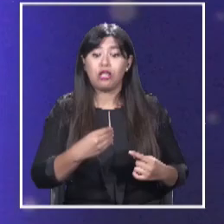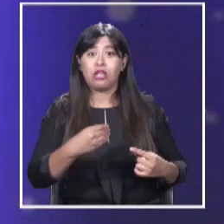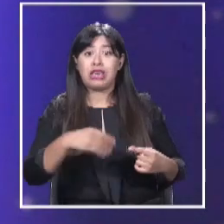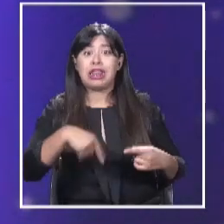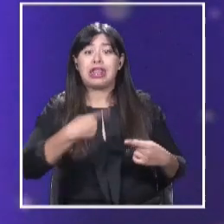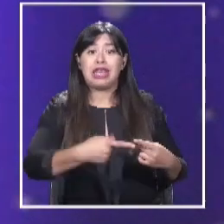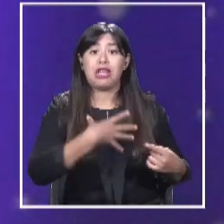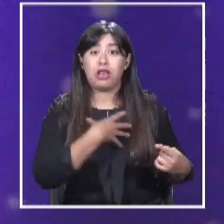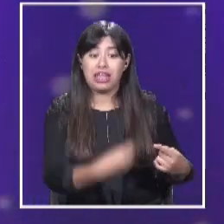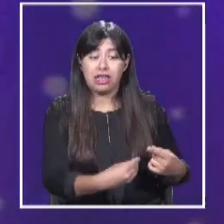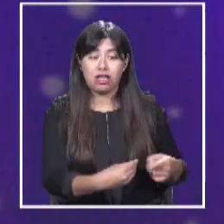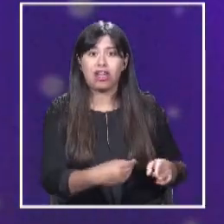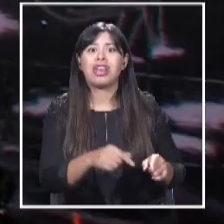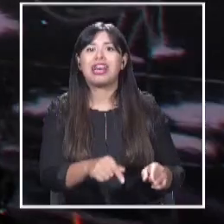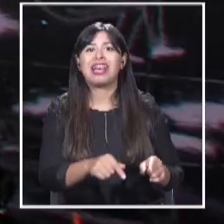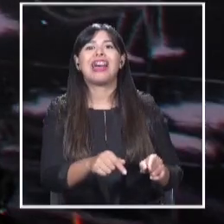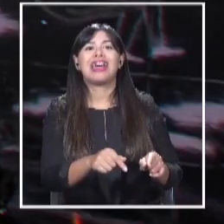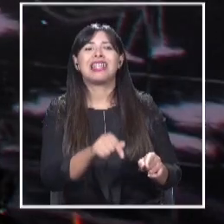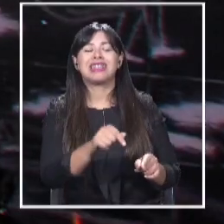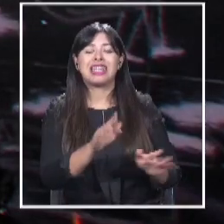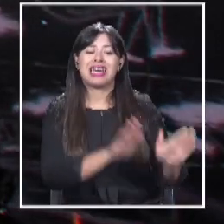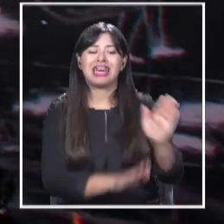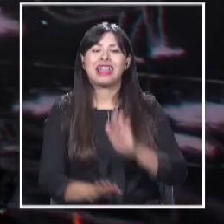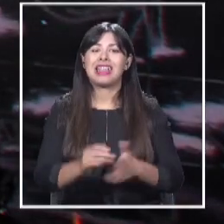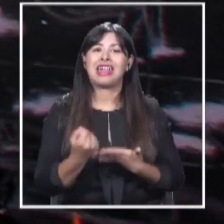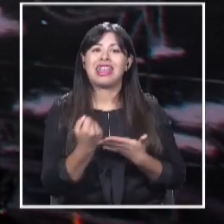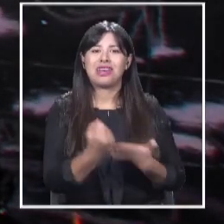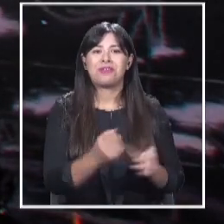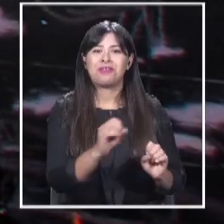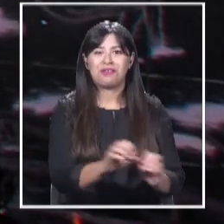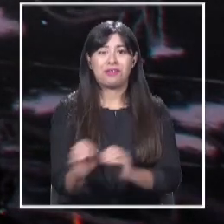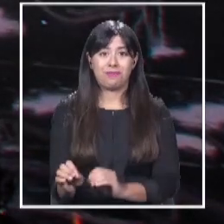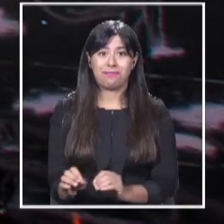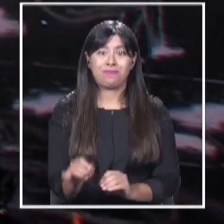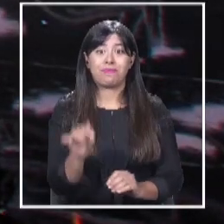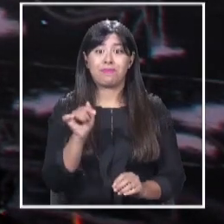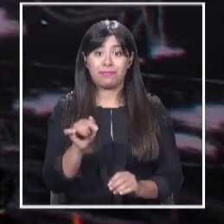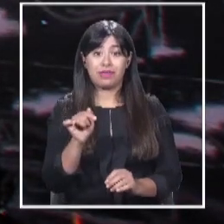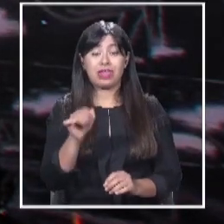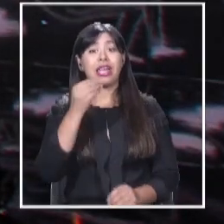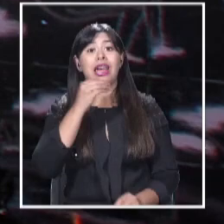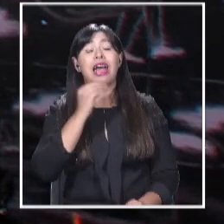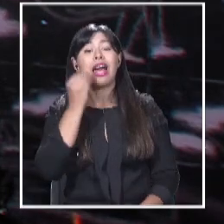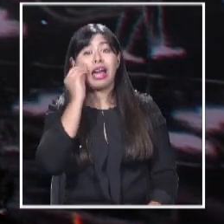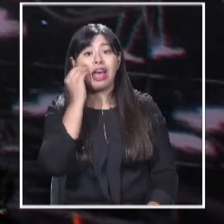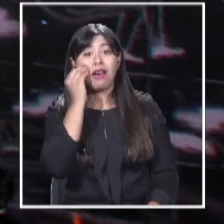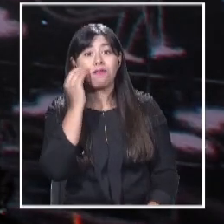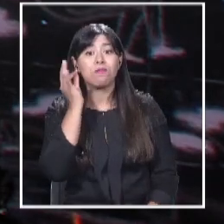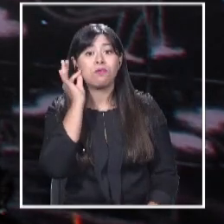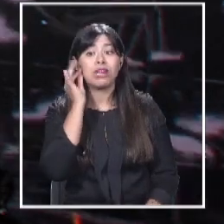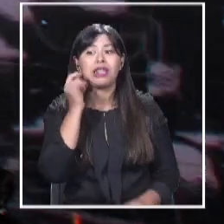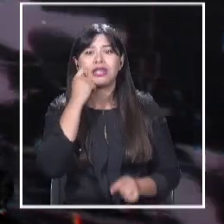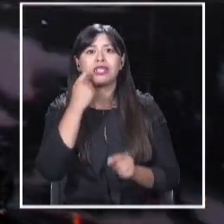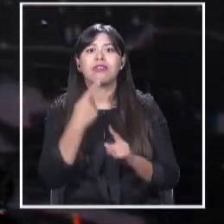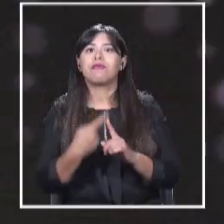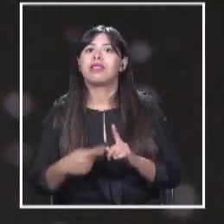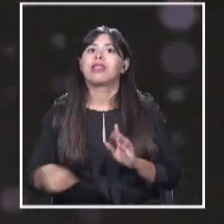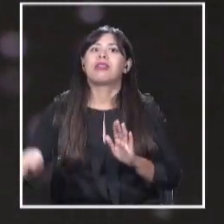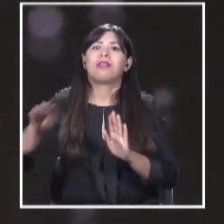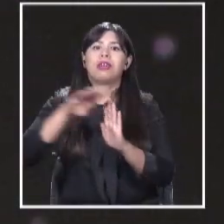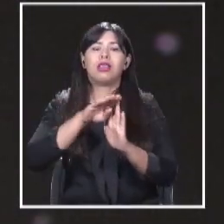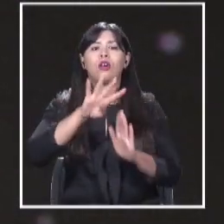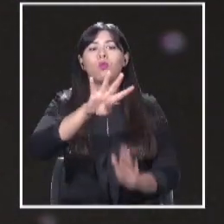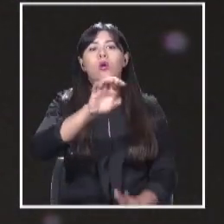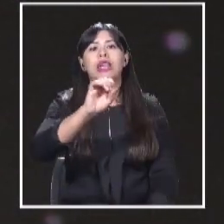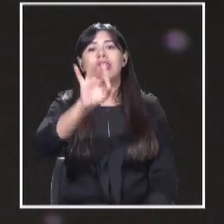hijos, que incluso en poblaciones cazadoras-recolectoras, tener o no una abuela significa hasta una diferencia de un 40%